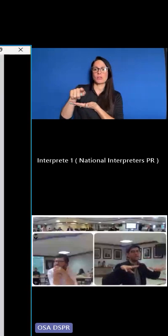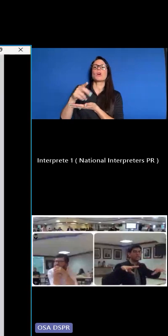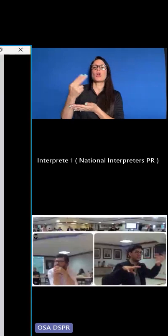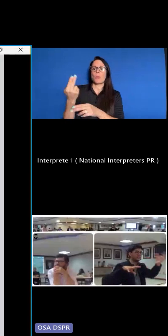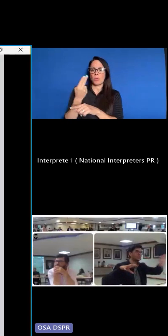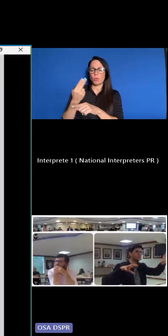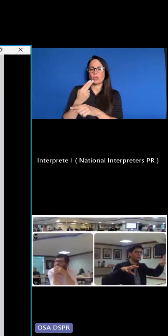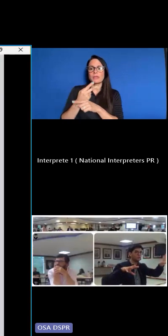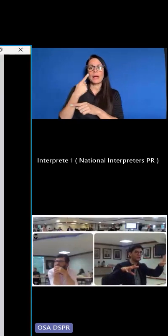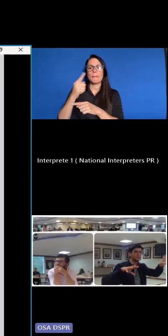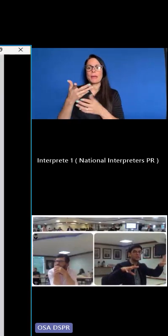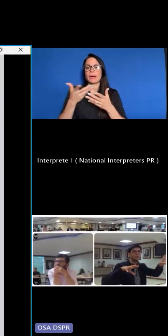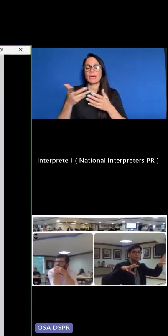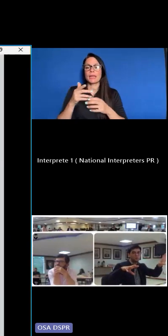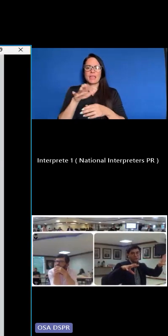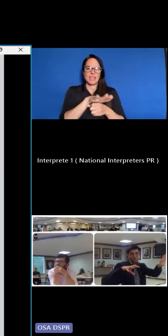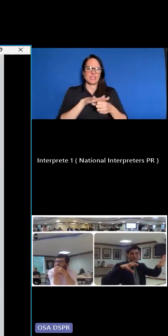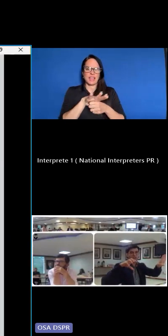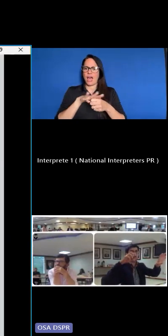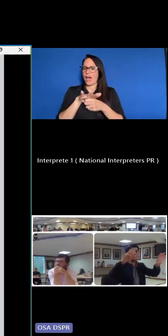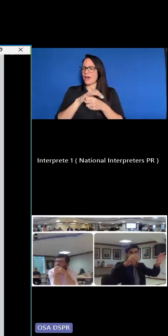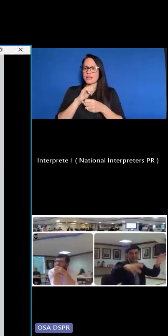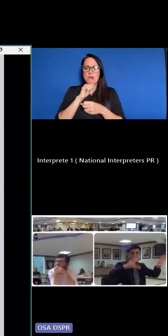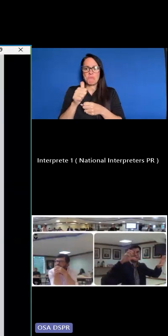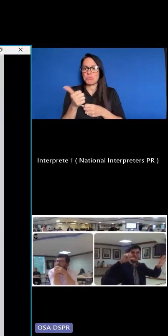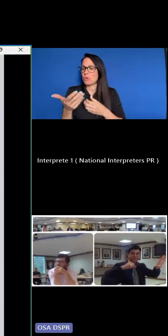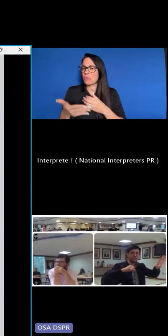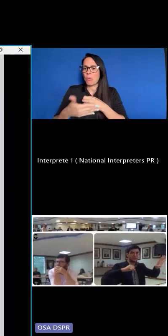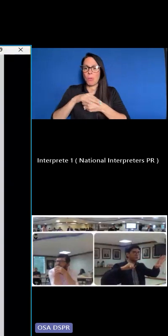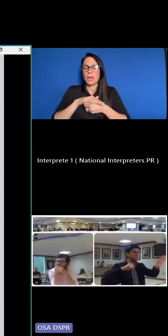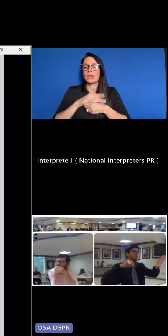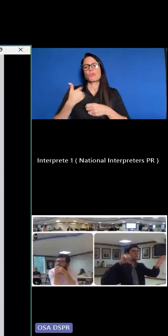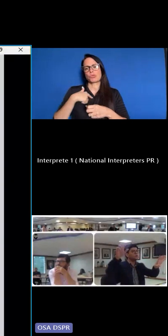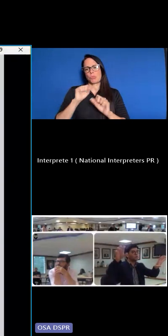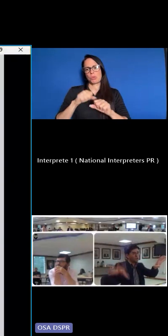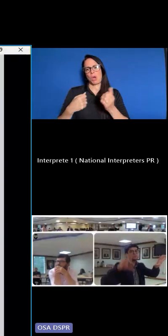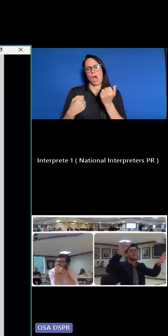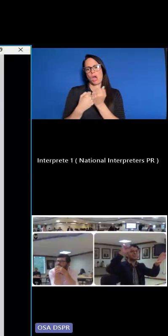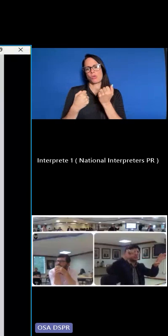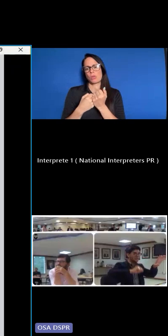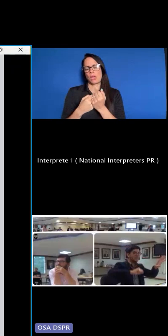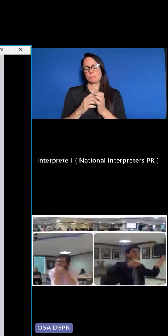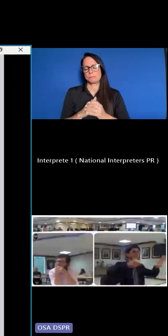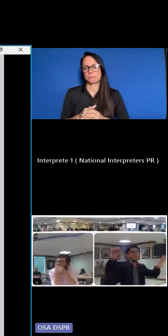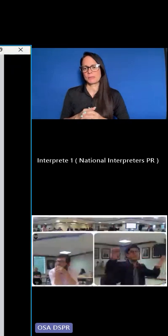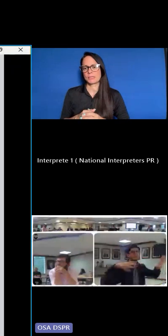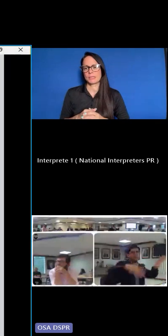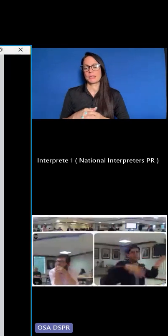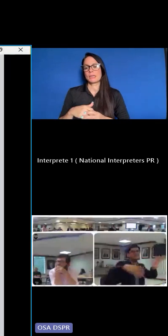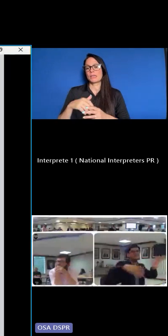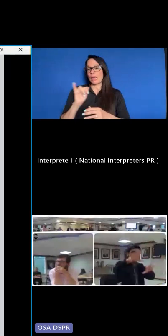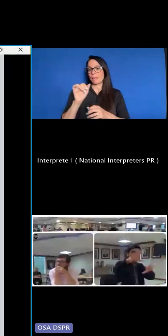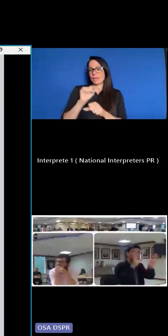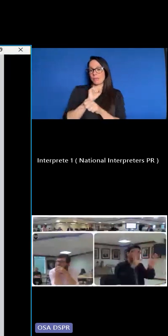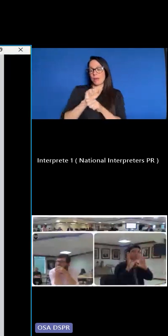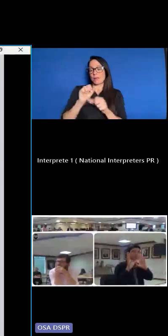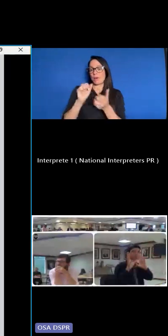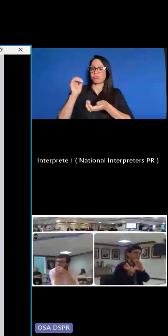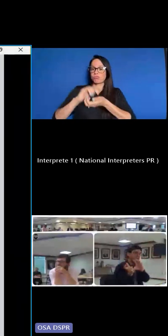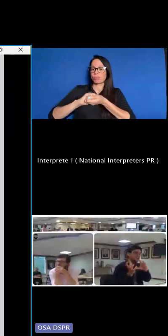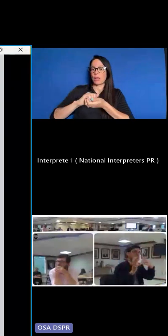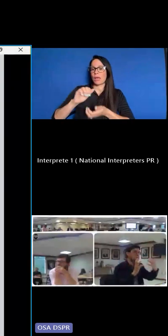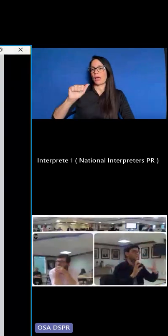esas otras áreas que quizás no están cubriendo por acá, como por ejemplo trabajando con el ICF directamente ahora mismo, con AMSCA también directamente, y así sucesivamente. Así que